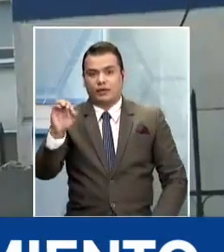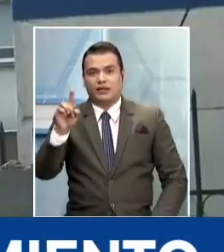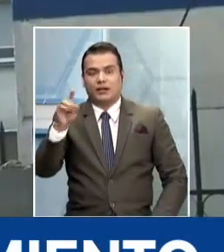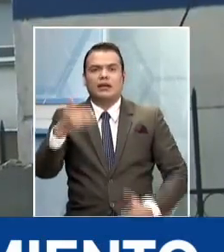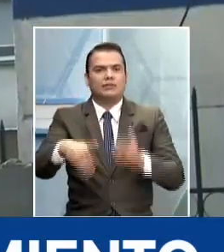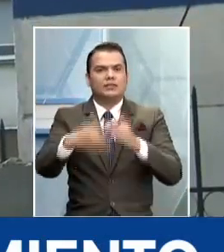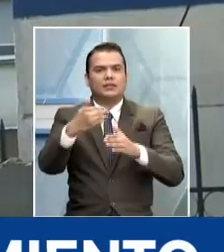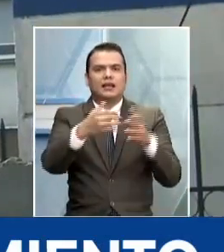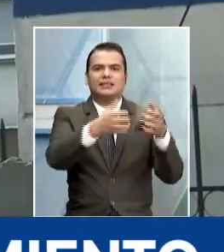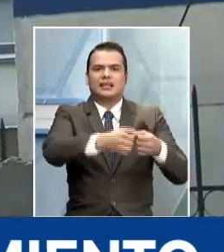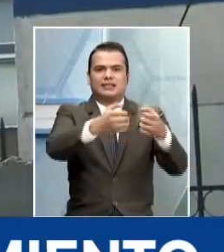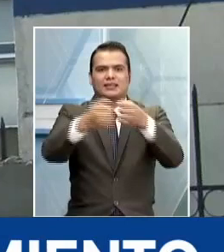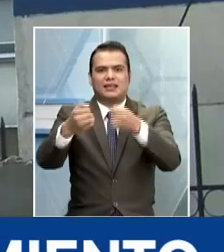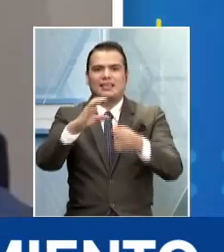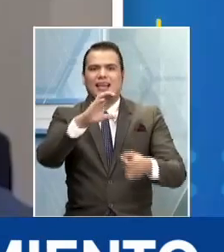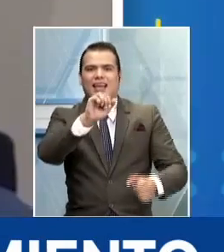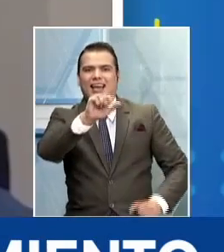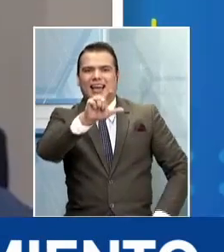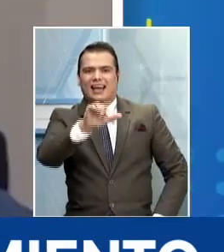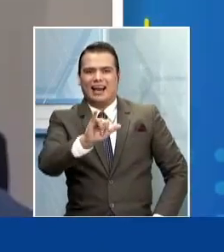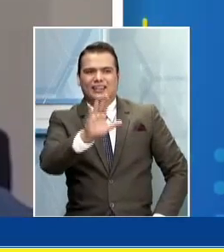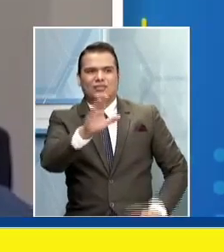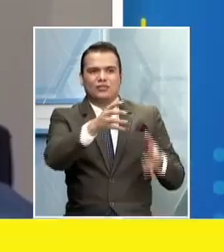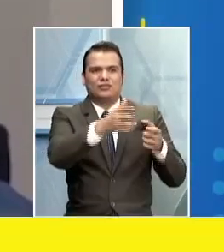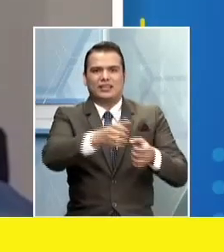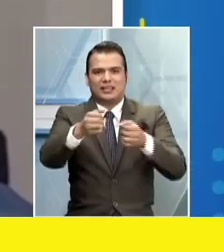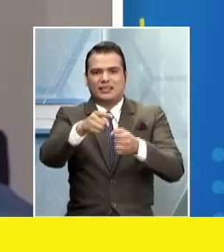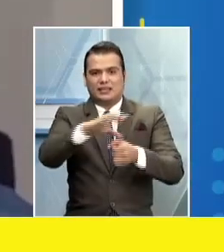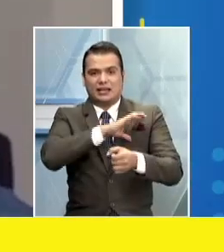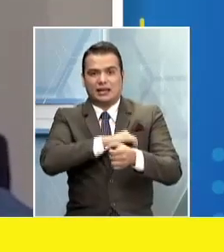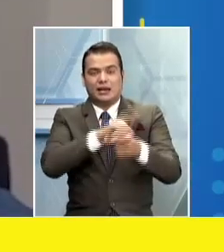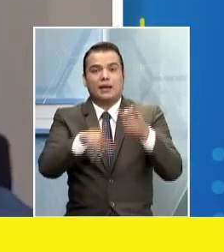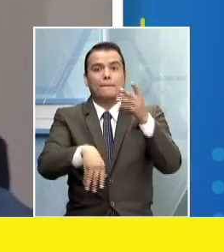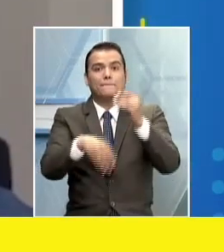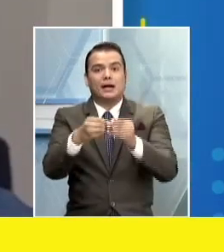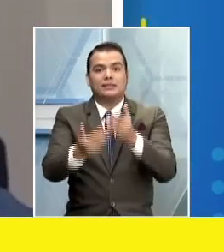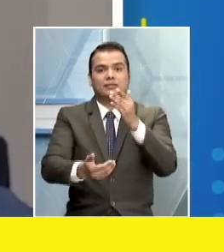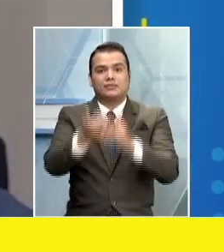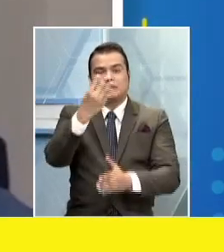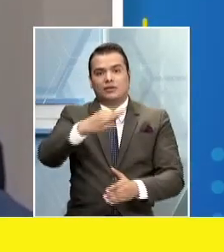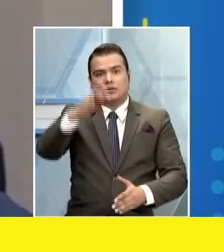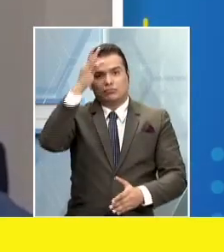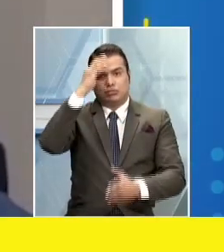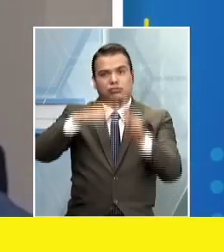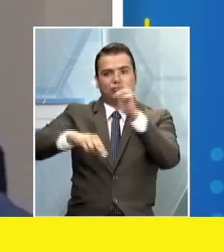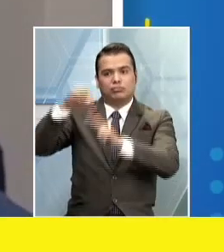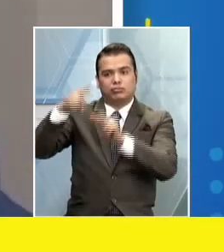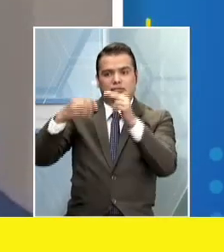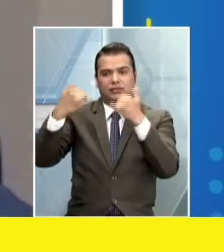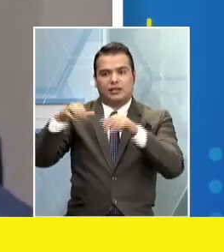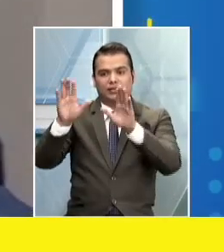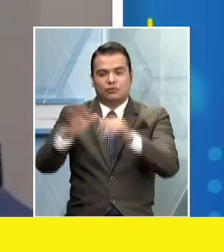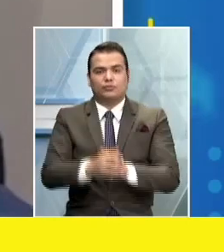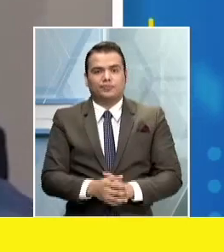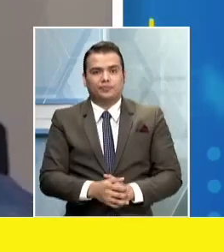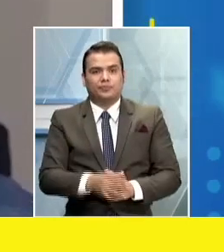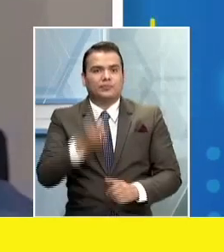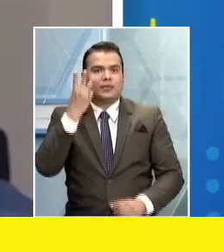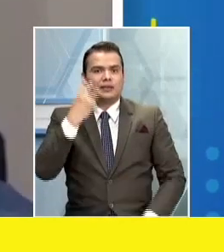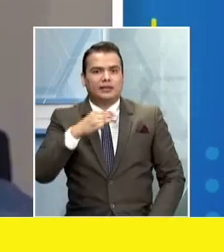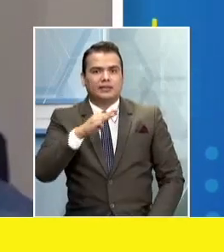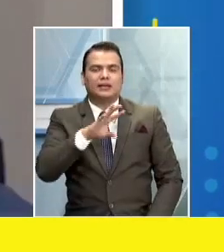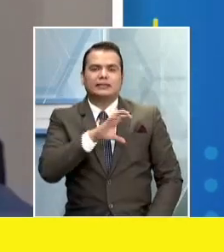lleva su nombre en el oriente de la ciudad. Cali decretará duelo por los próximos 3 días. ¡Qué dolor y